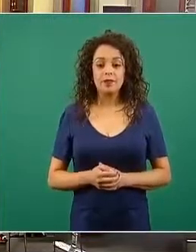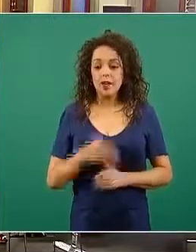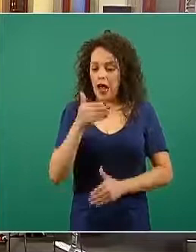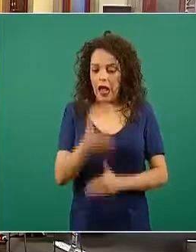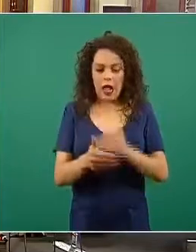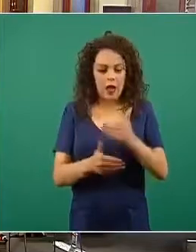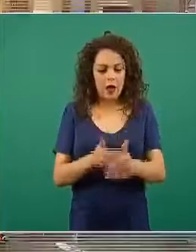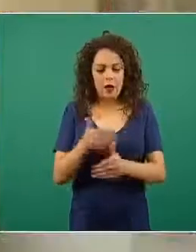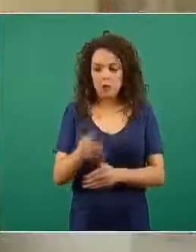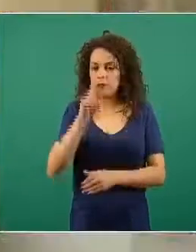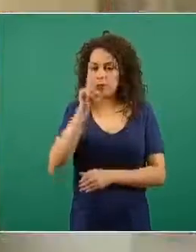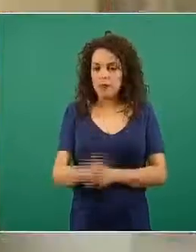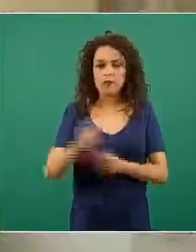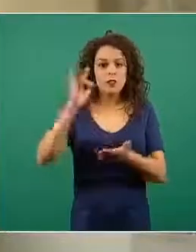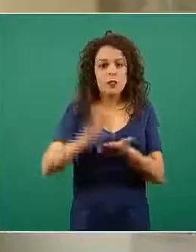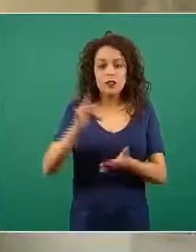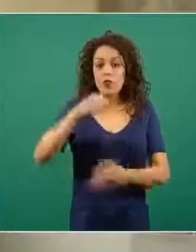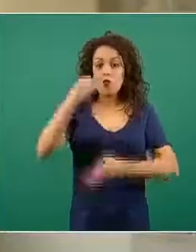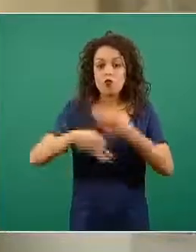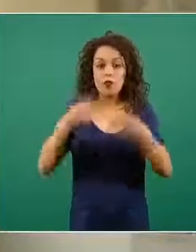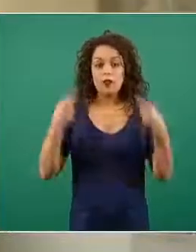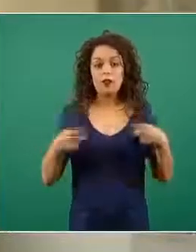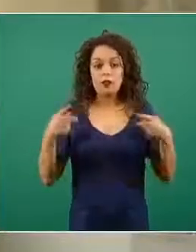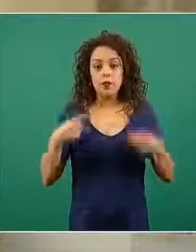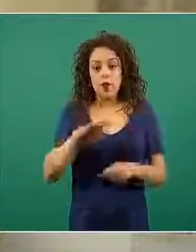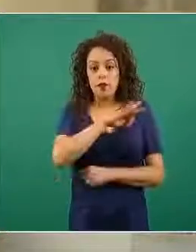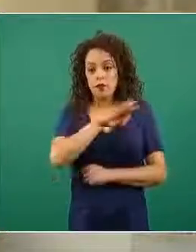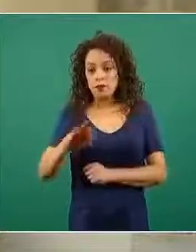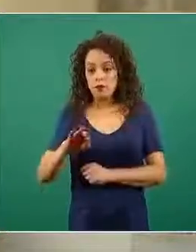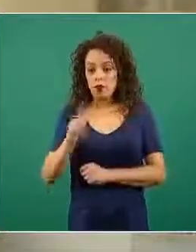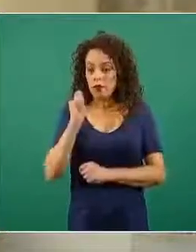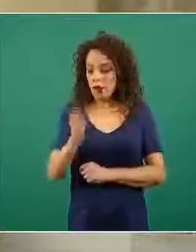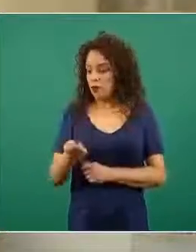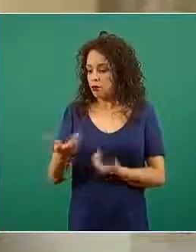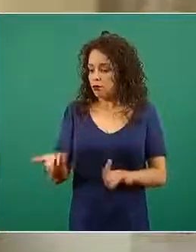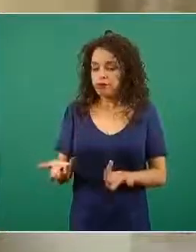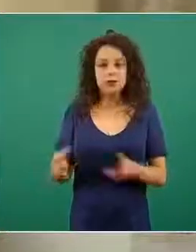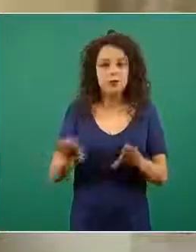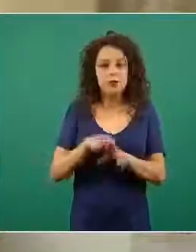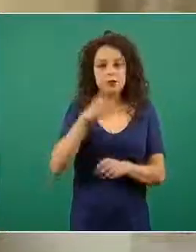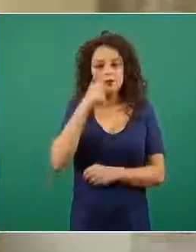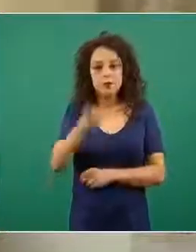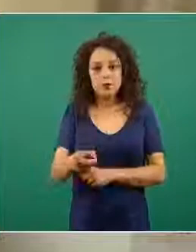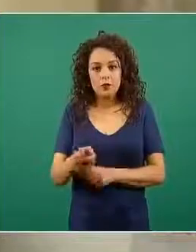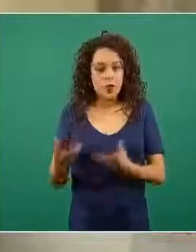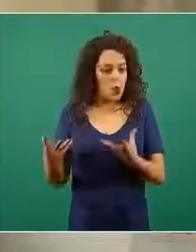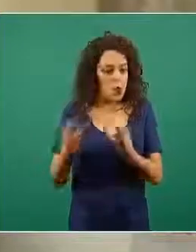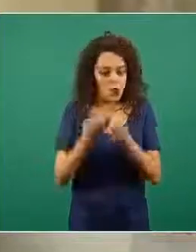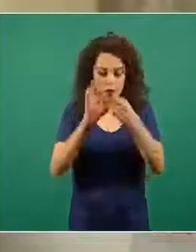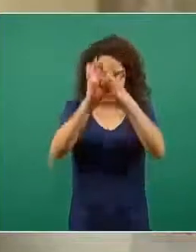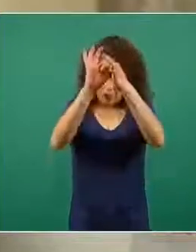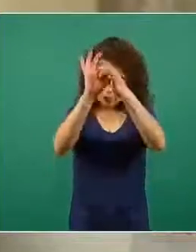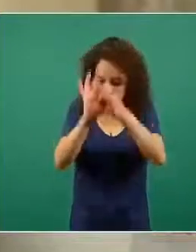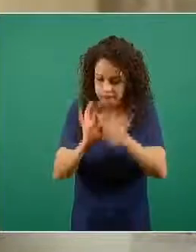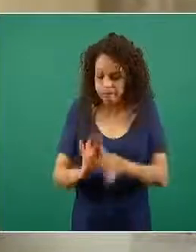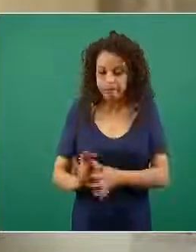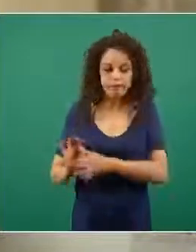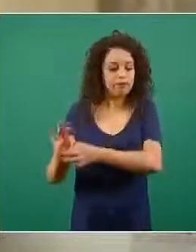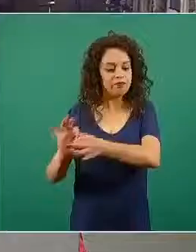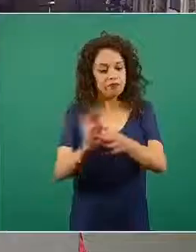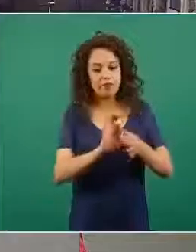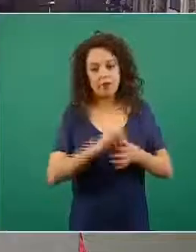puedan tener son gracias a toda la gente que pueda también responder de una manera coordinada para que se